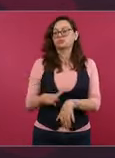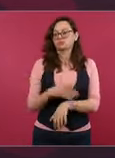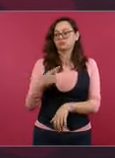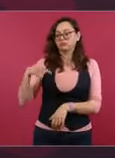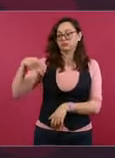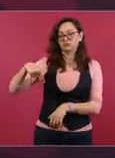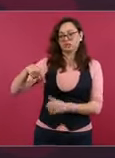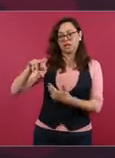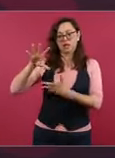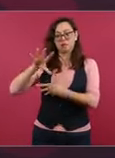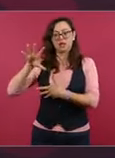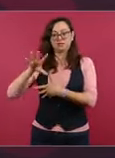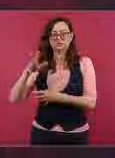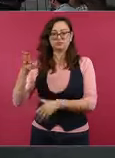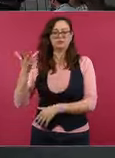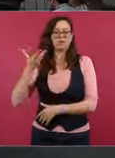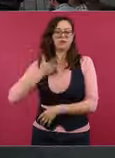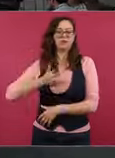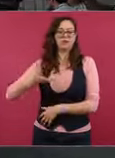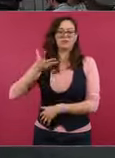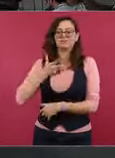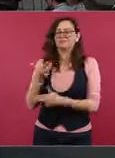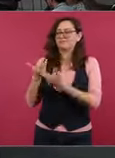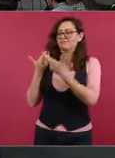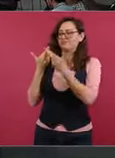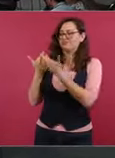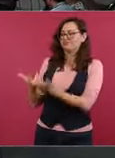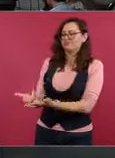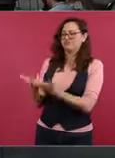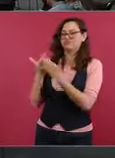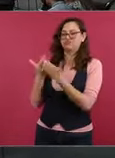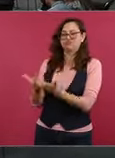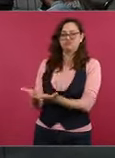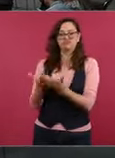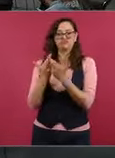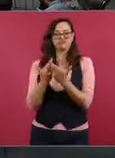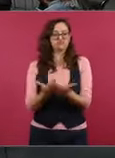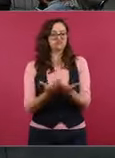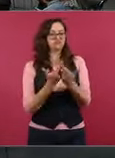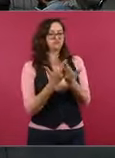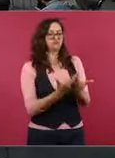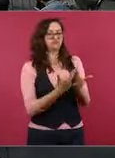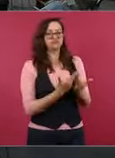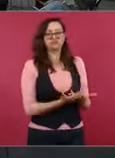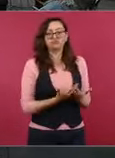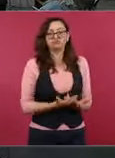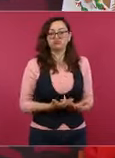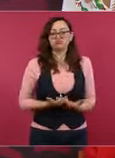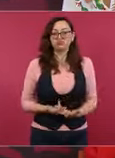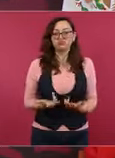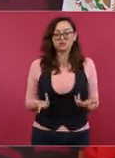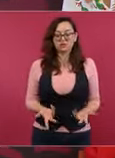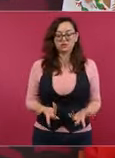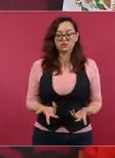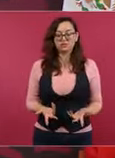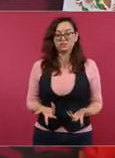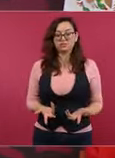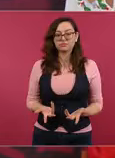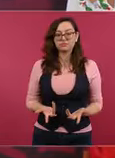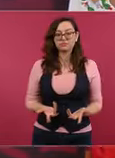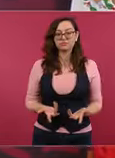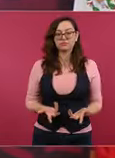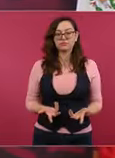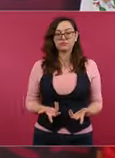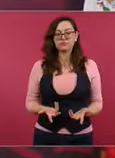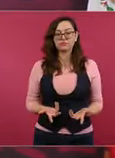naturales, por su población, por la tecnología, por